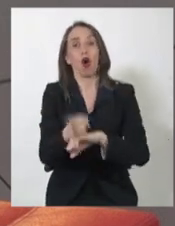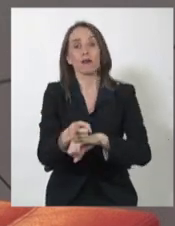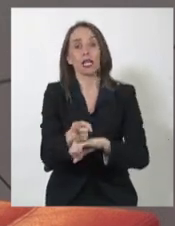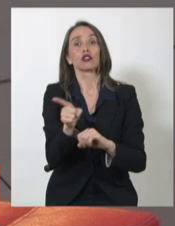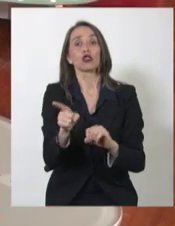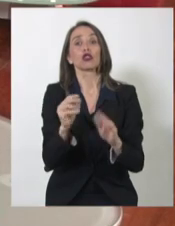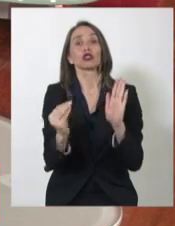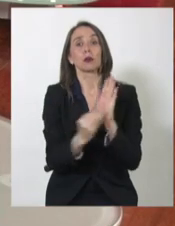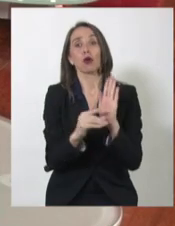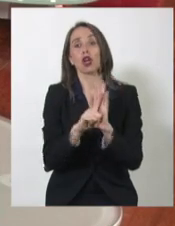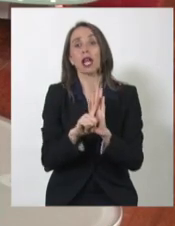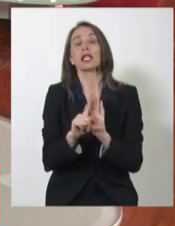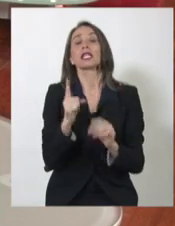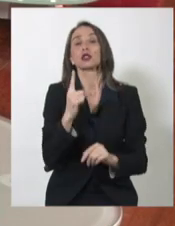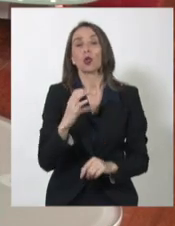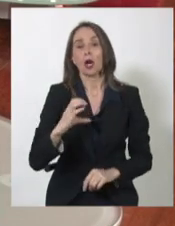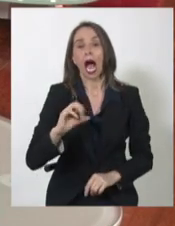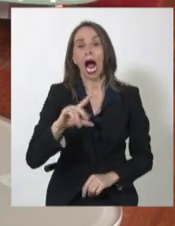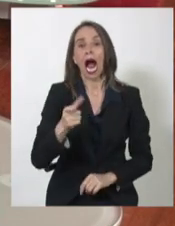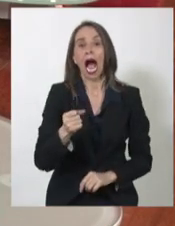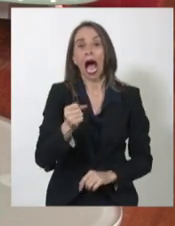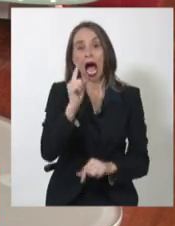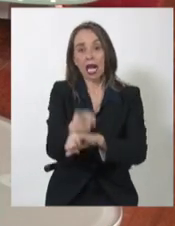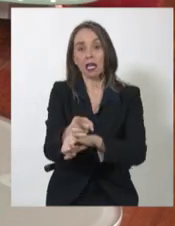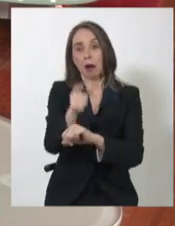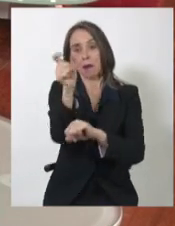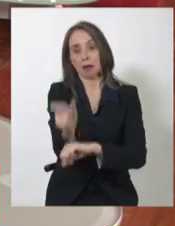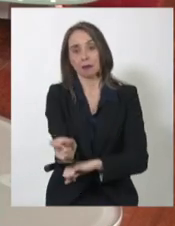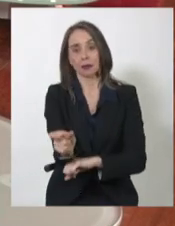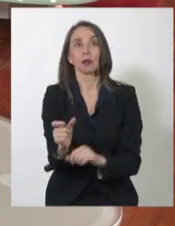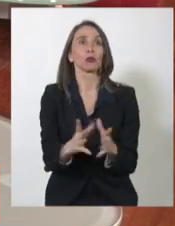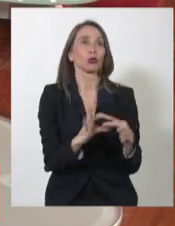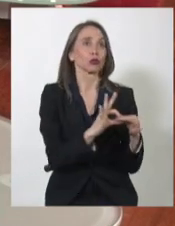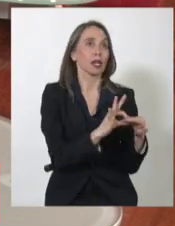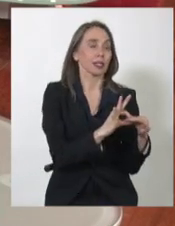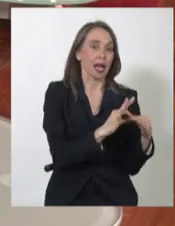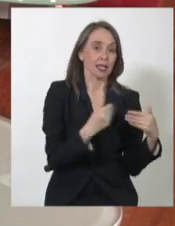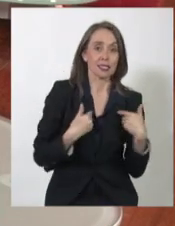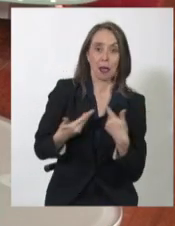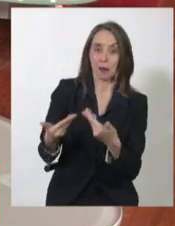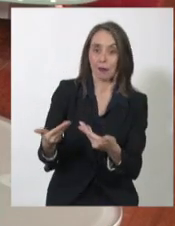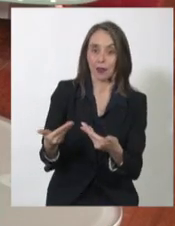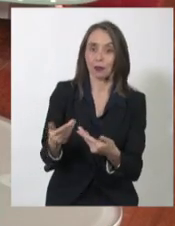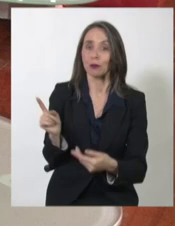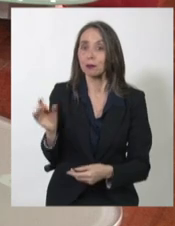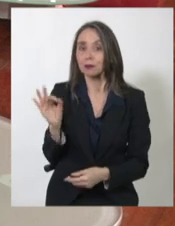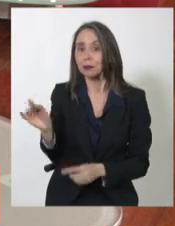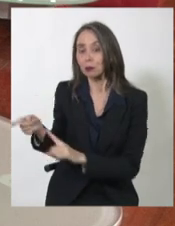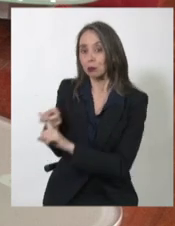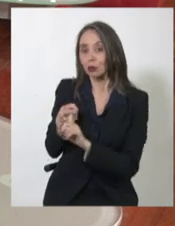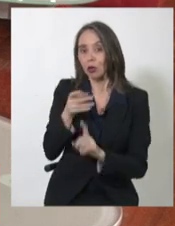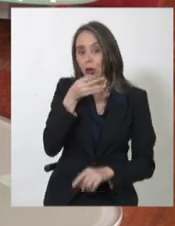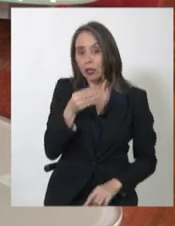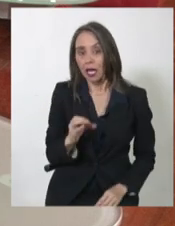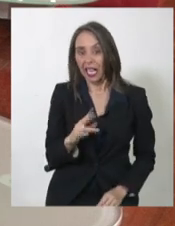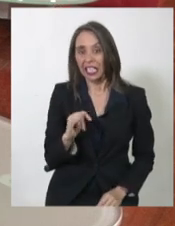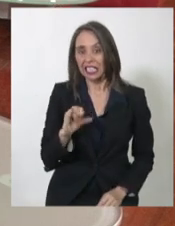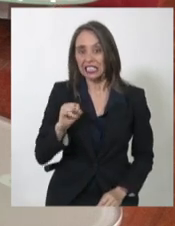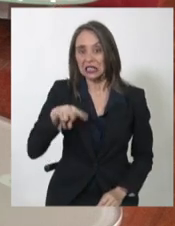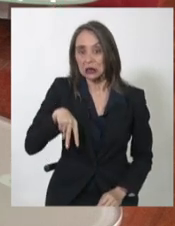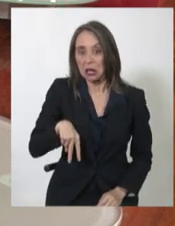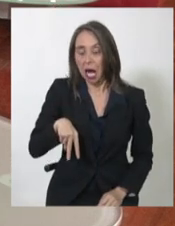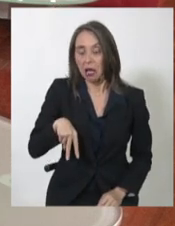¿no? Cecilia. Muchas gracias por la invitación. Siguiendo con lo que dice Cristian